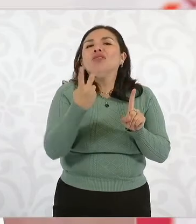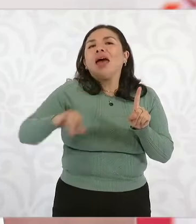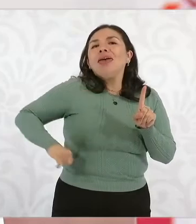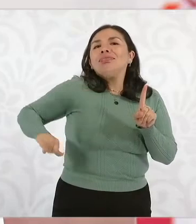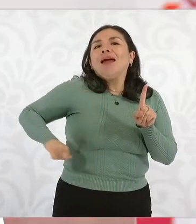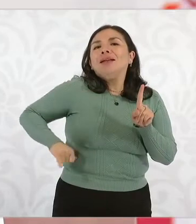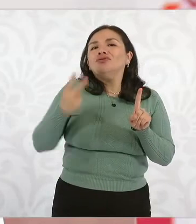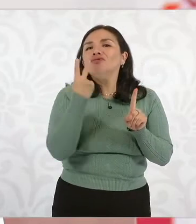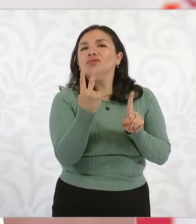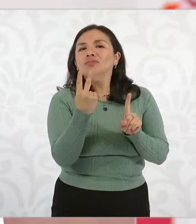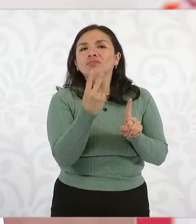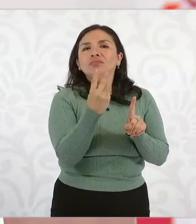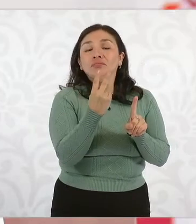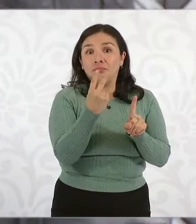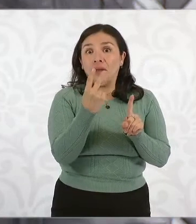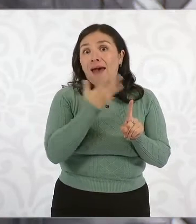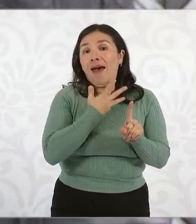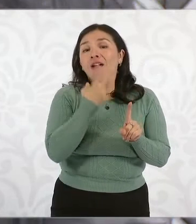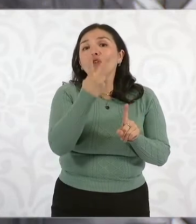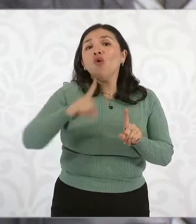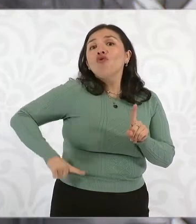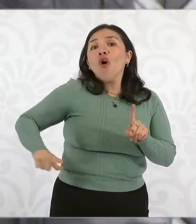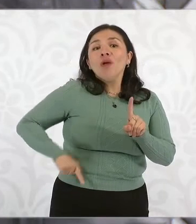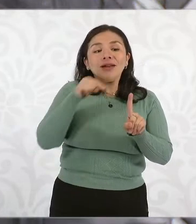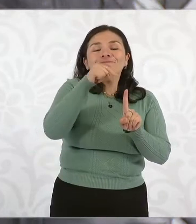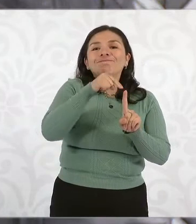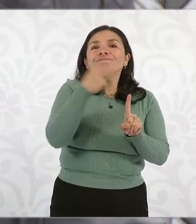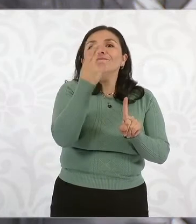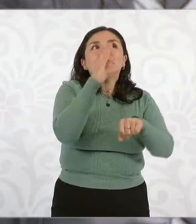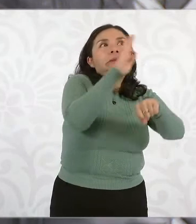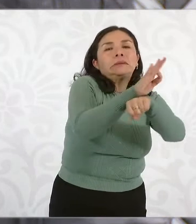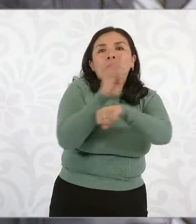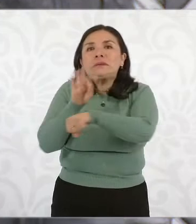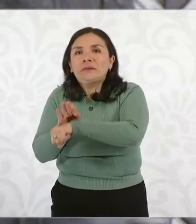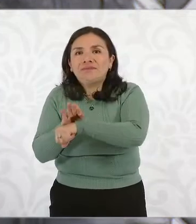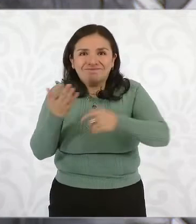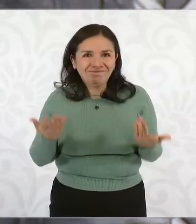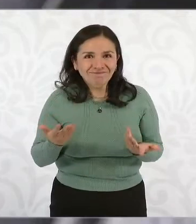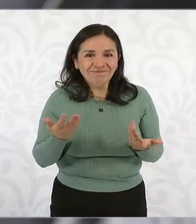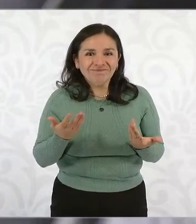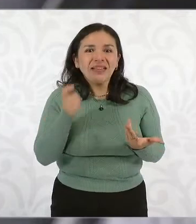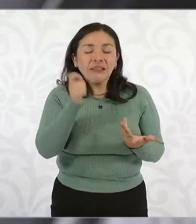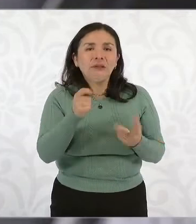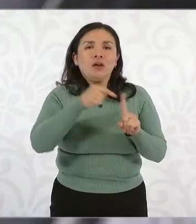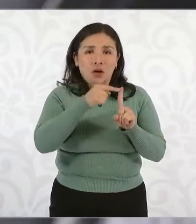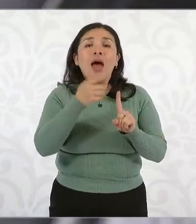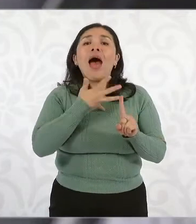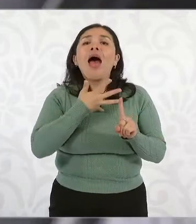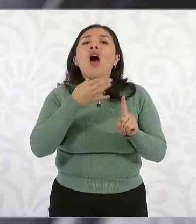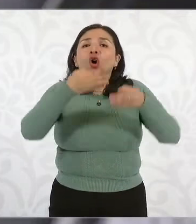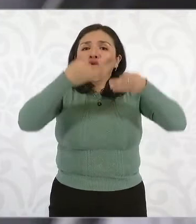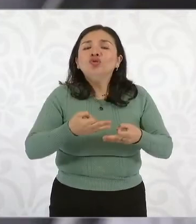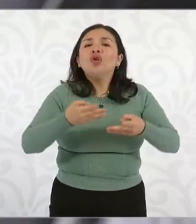intereses. Representa a dos estados o no representa, es ciudadano de